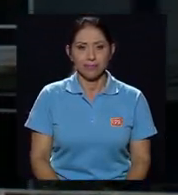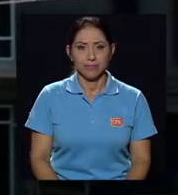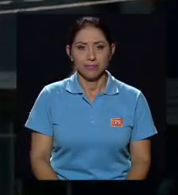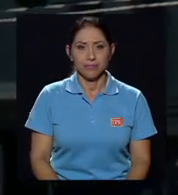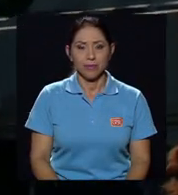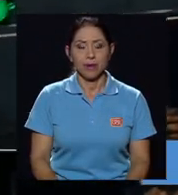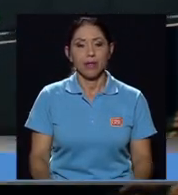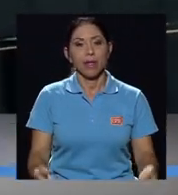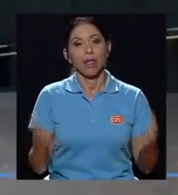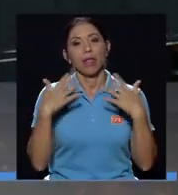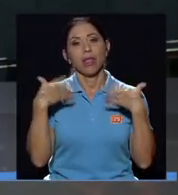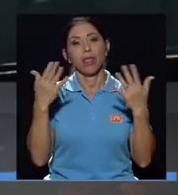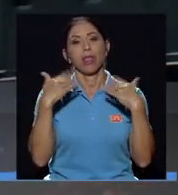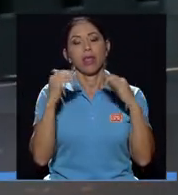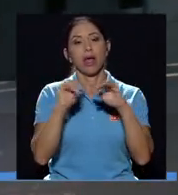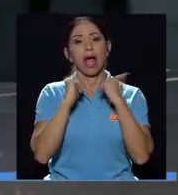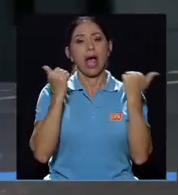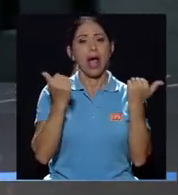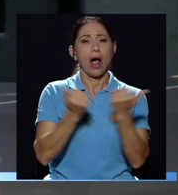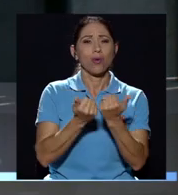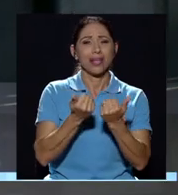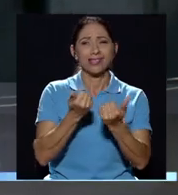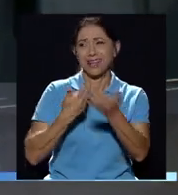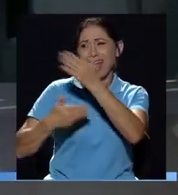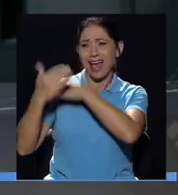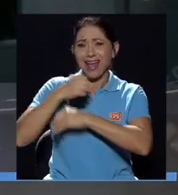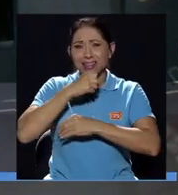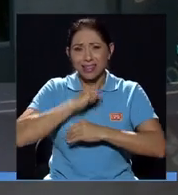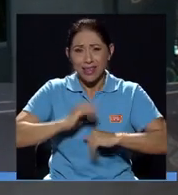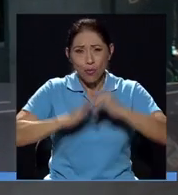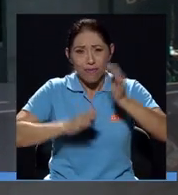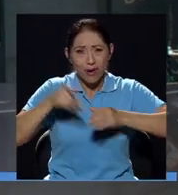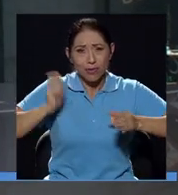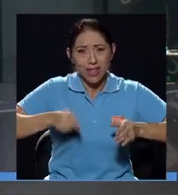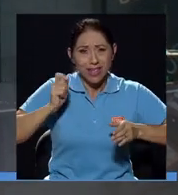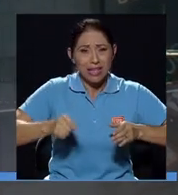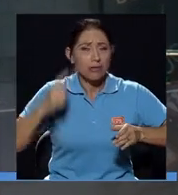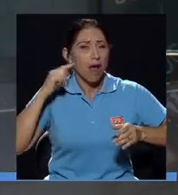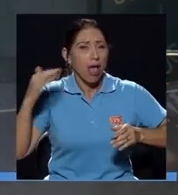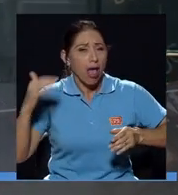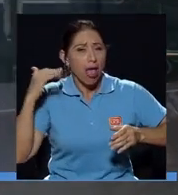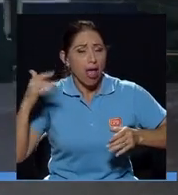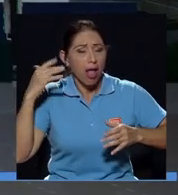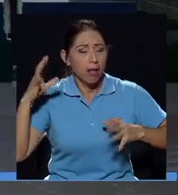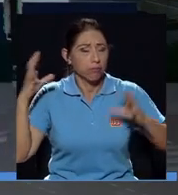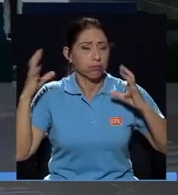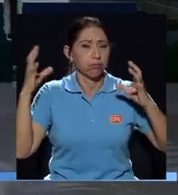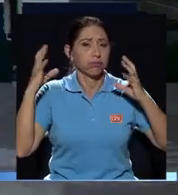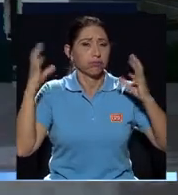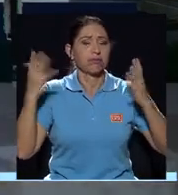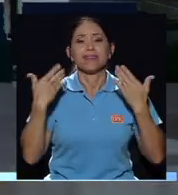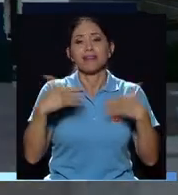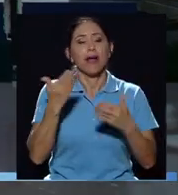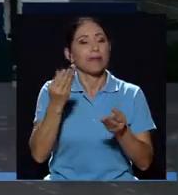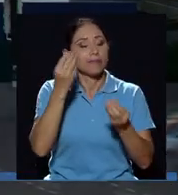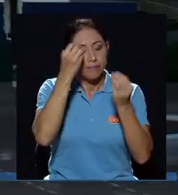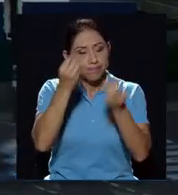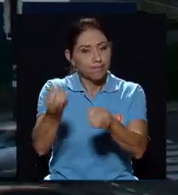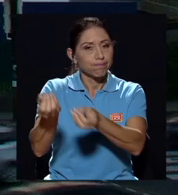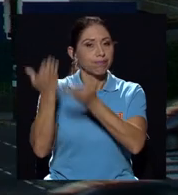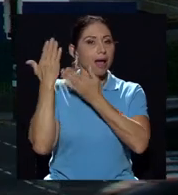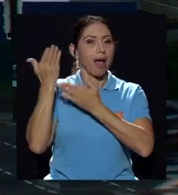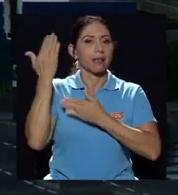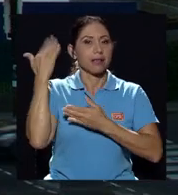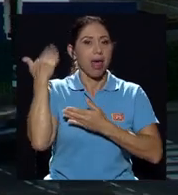Las calurosas aulas y el molesto ruido de la antigua Facultad de Derecho son asunto del pasado. La UCR inauguró en una